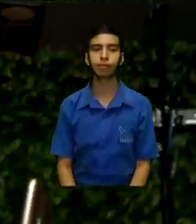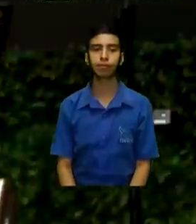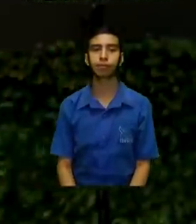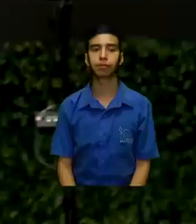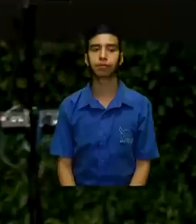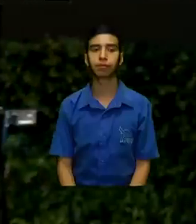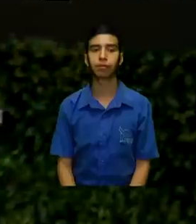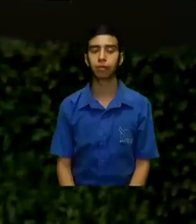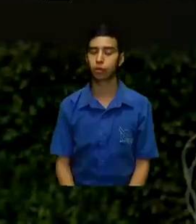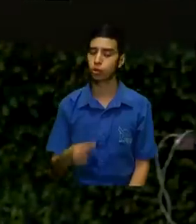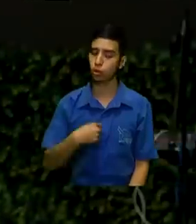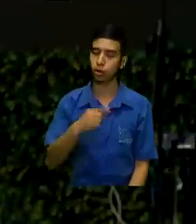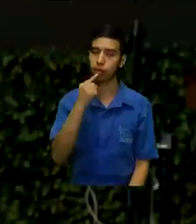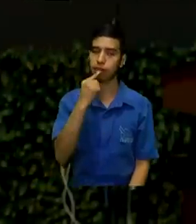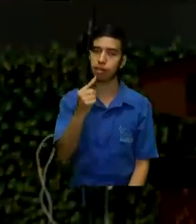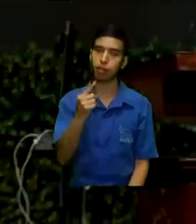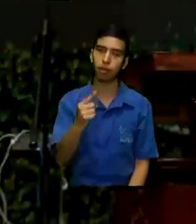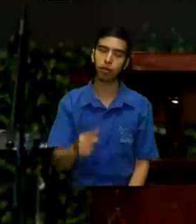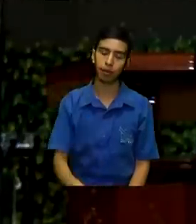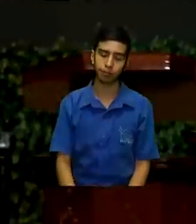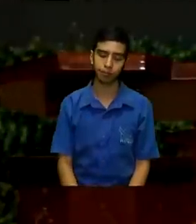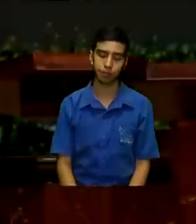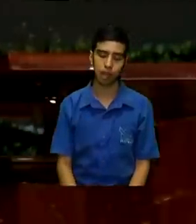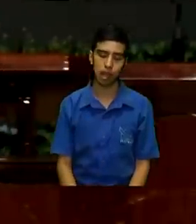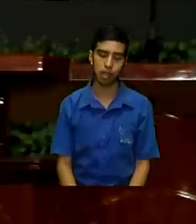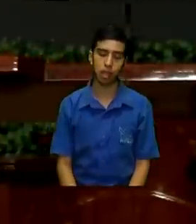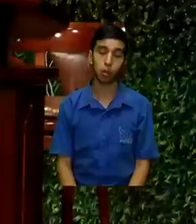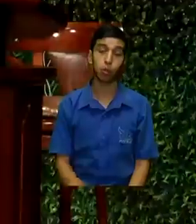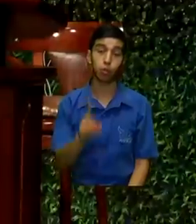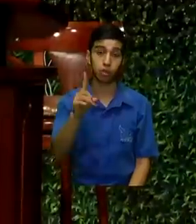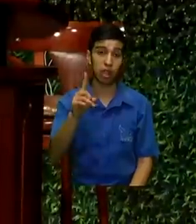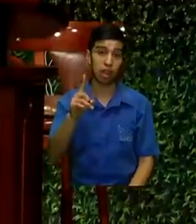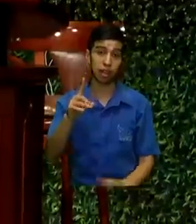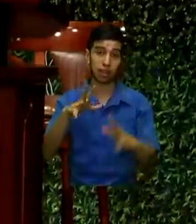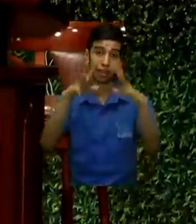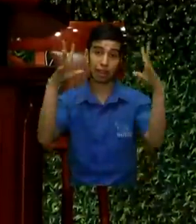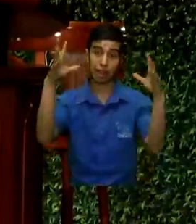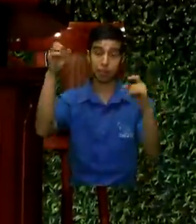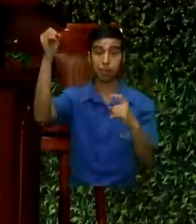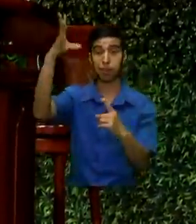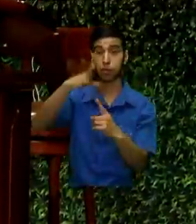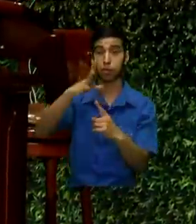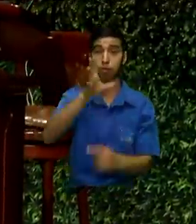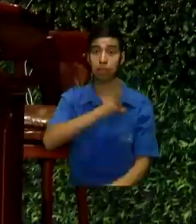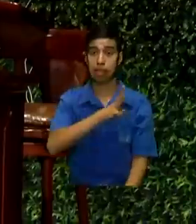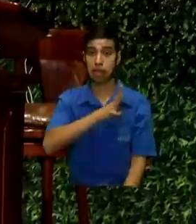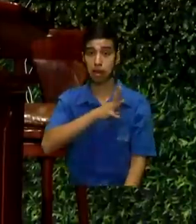No, lo que le estaba diciendo es que es una bendición tener problemas.